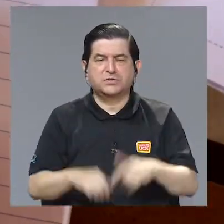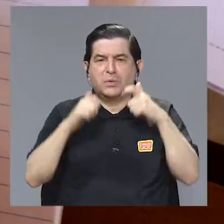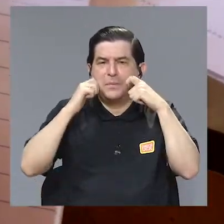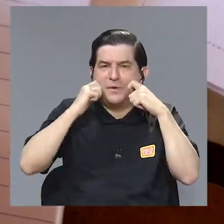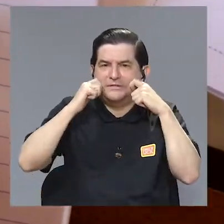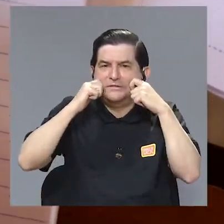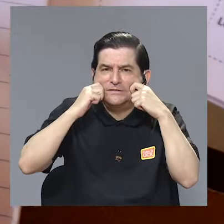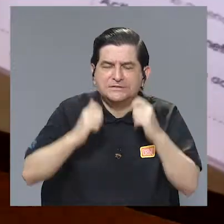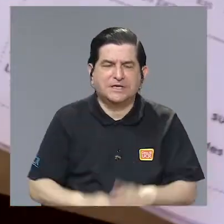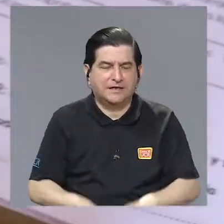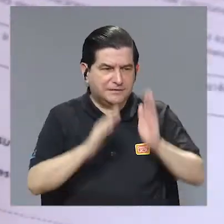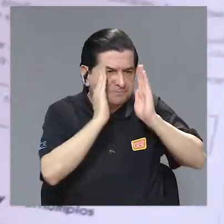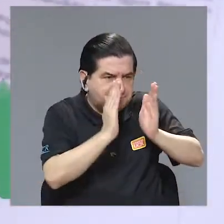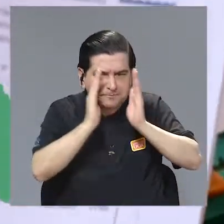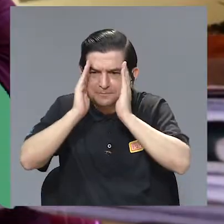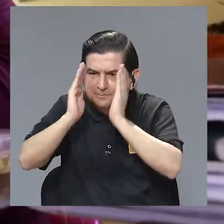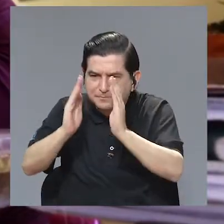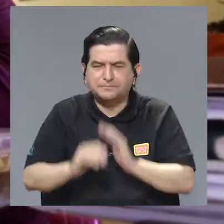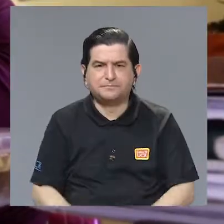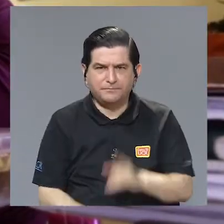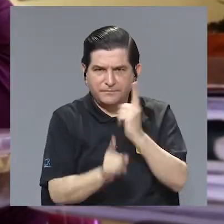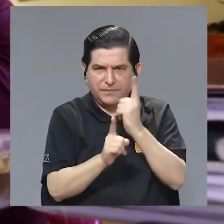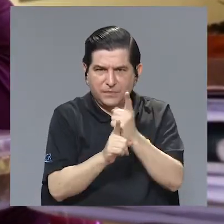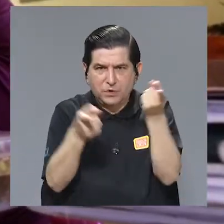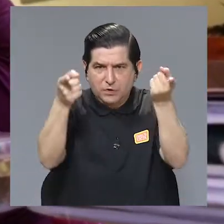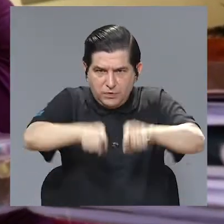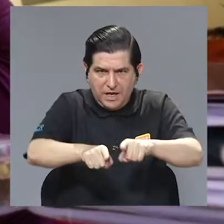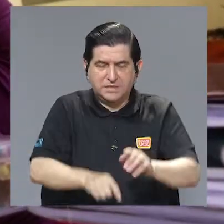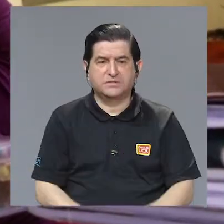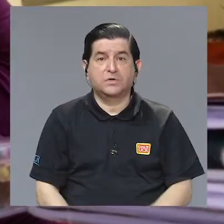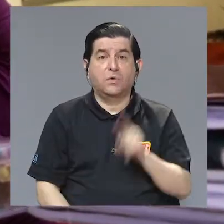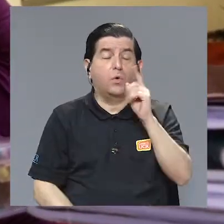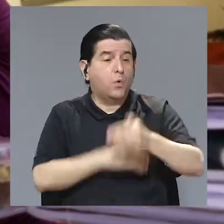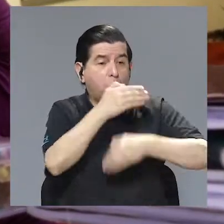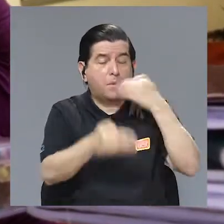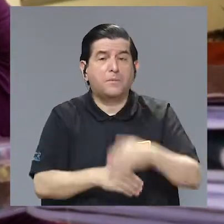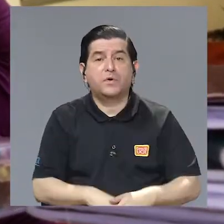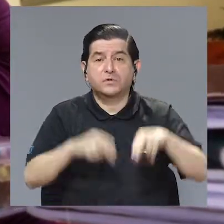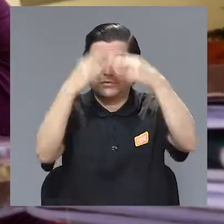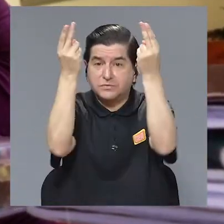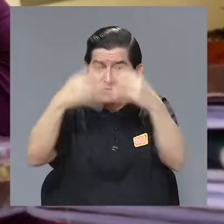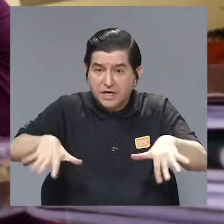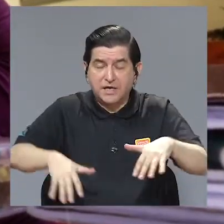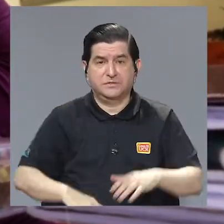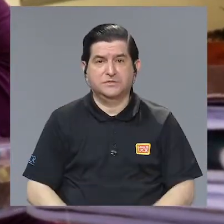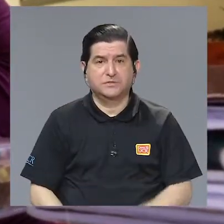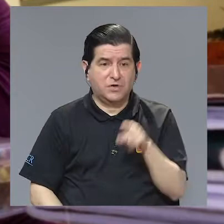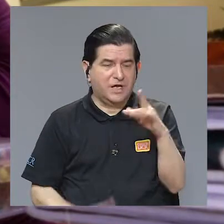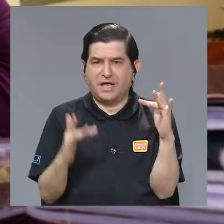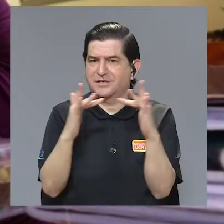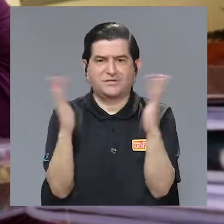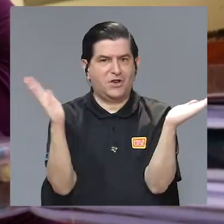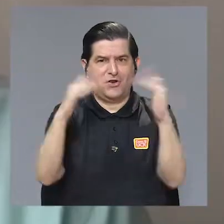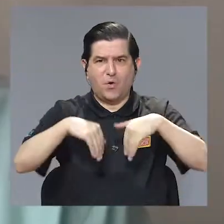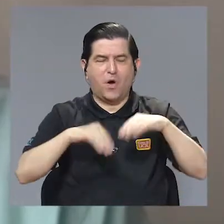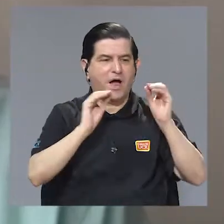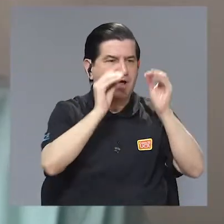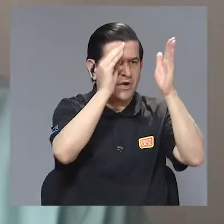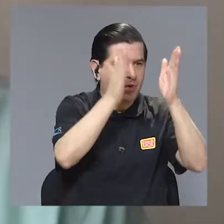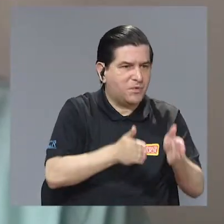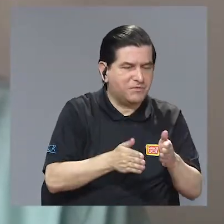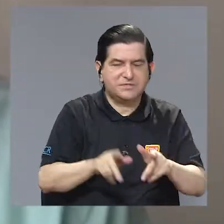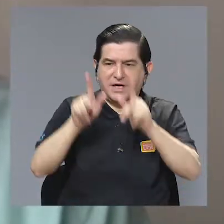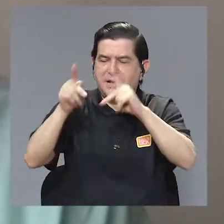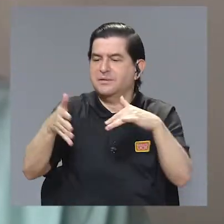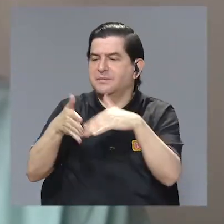forma presencial, con la atención debida del caso, a un proceso virtual donde no está ese contacto entre